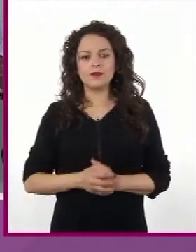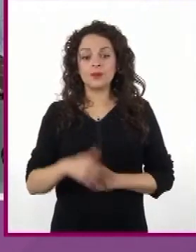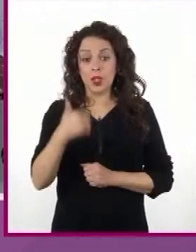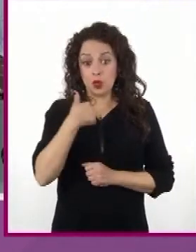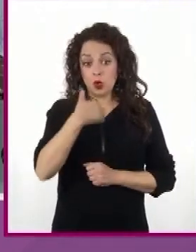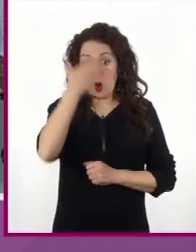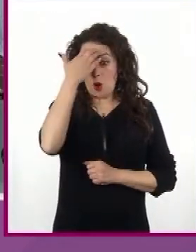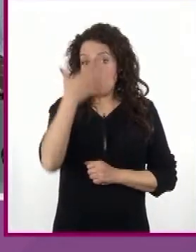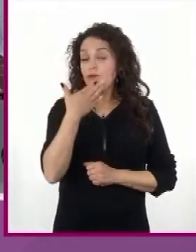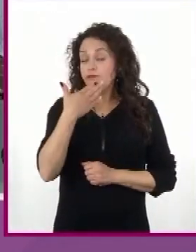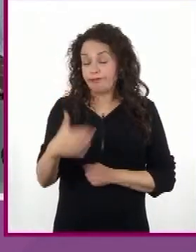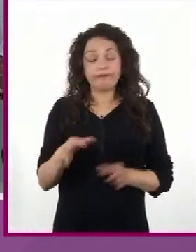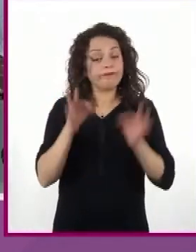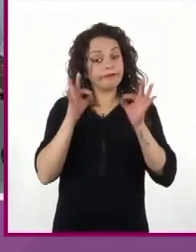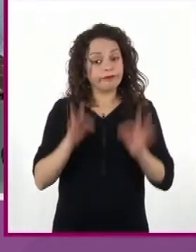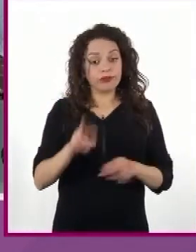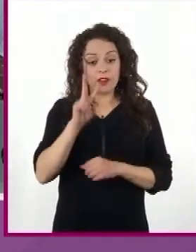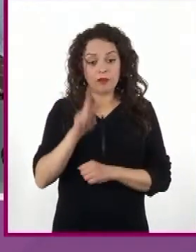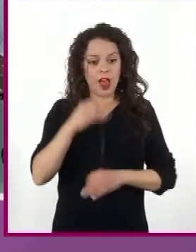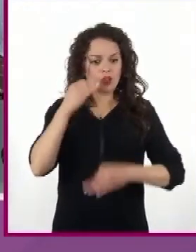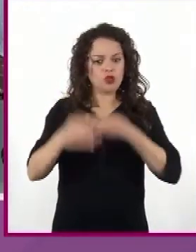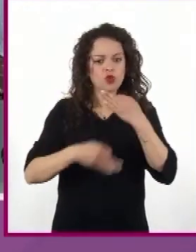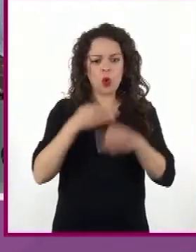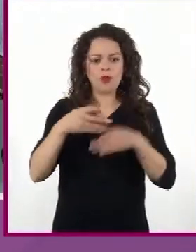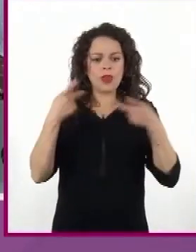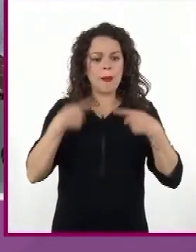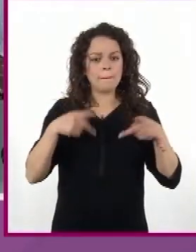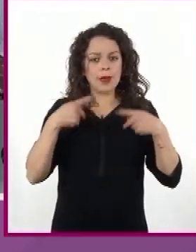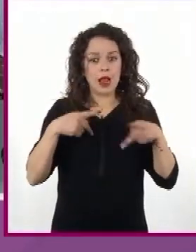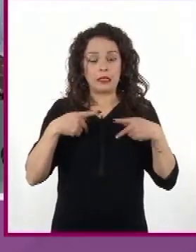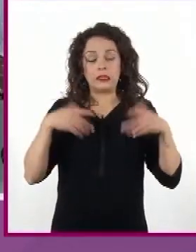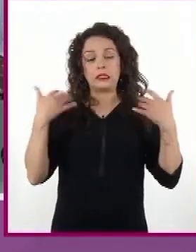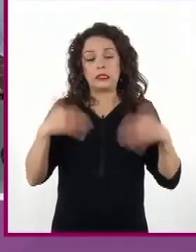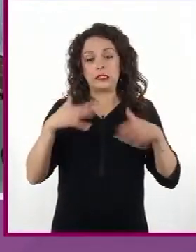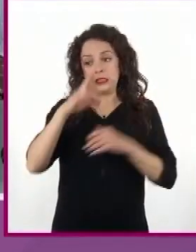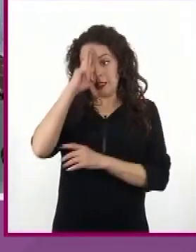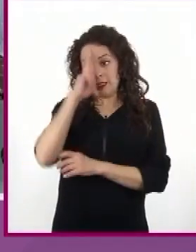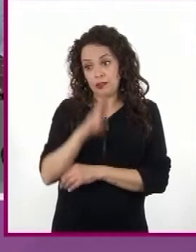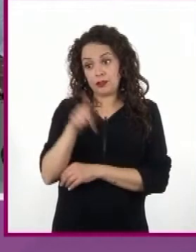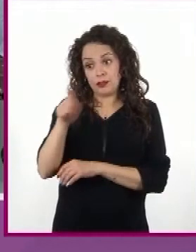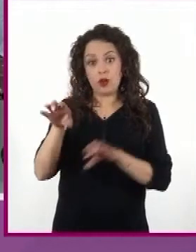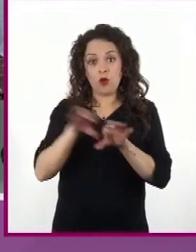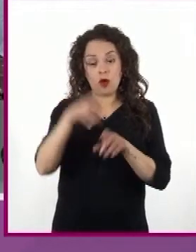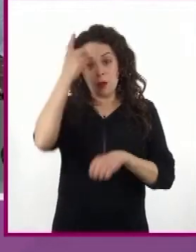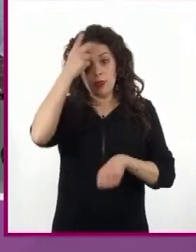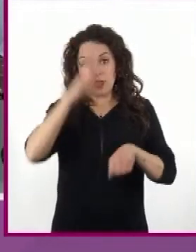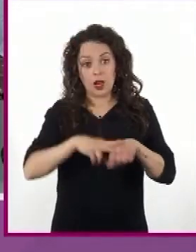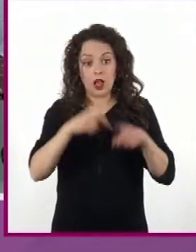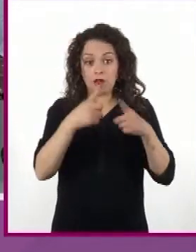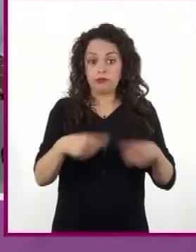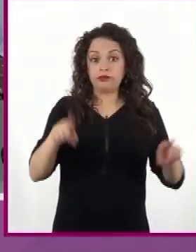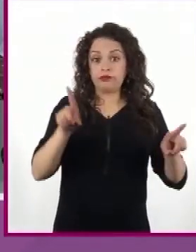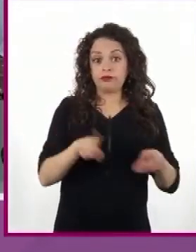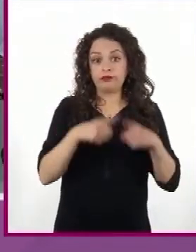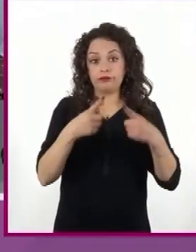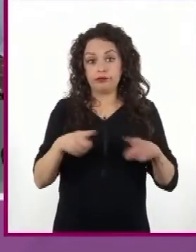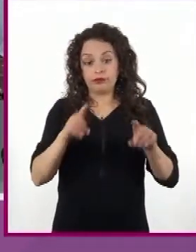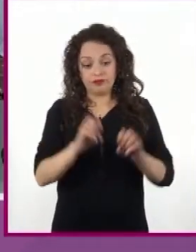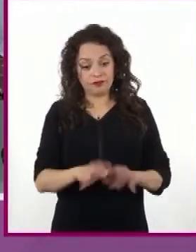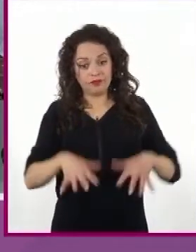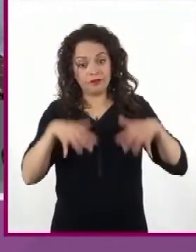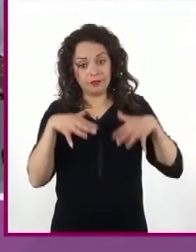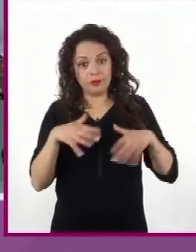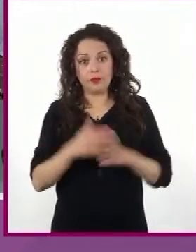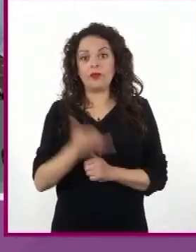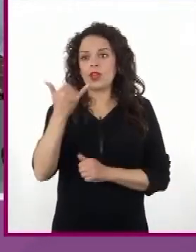y evidentemente todo el mundo admira su capacidad como director de orquesta o su capacidad como organizador y